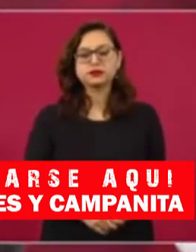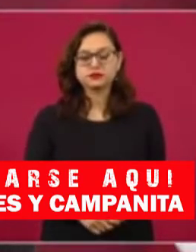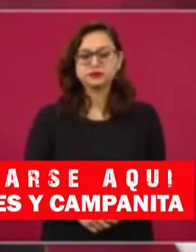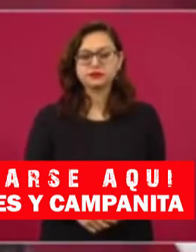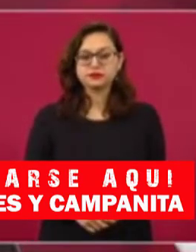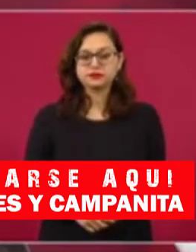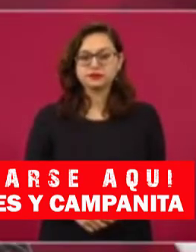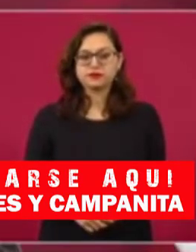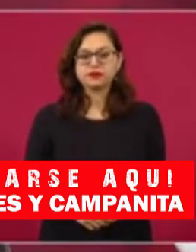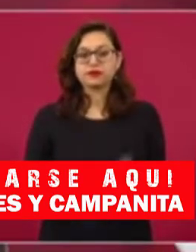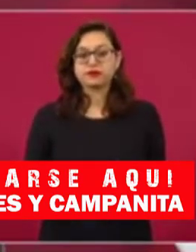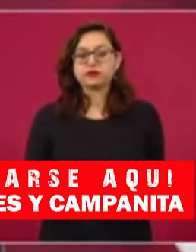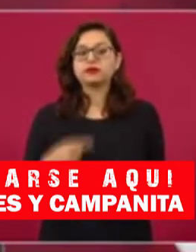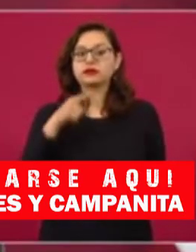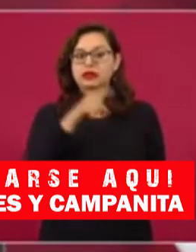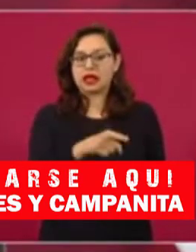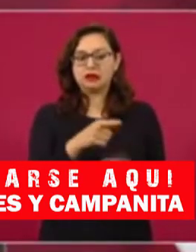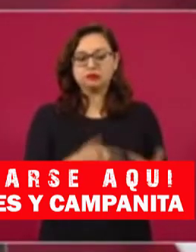de orígenes mexicanos.